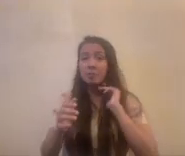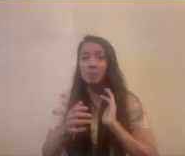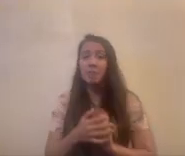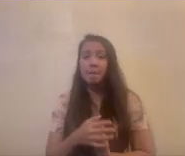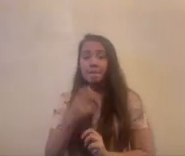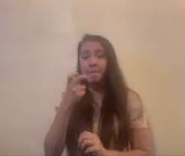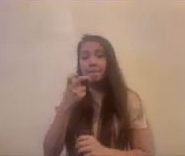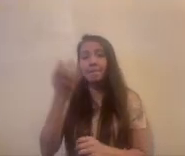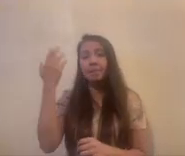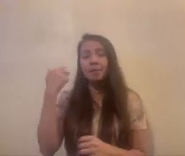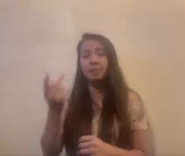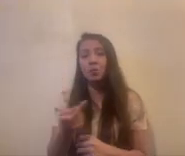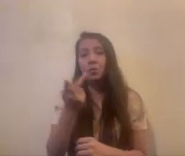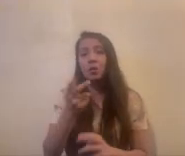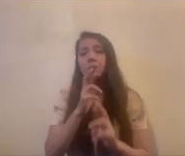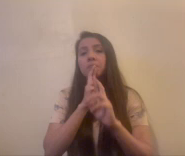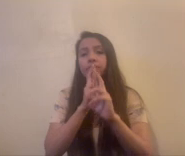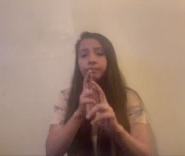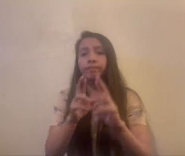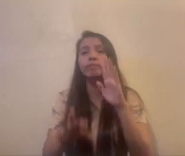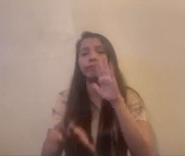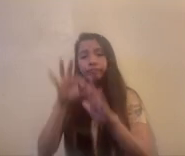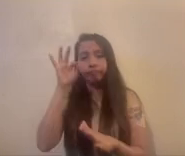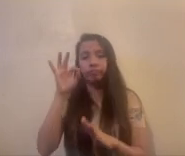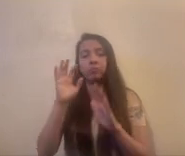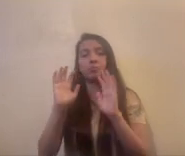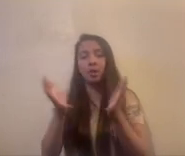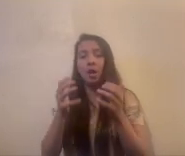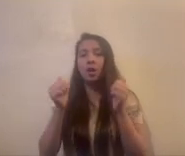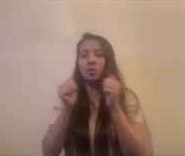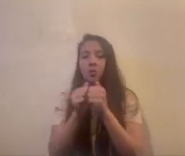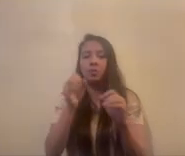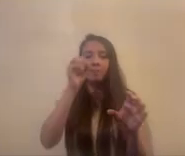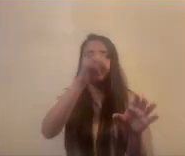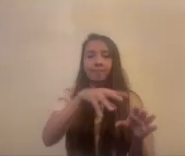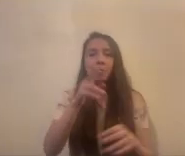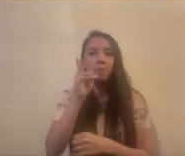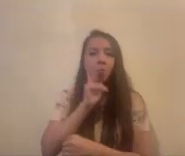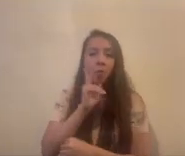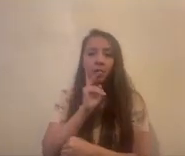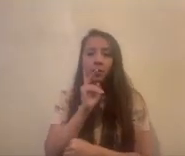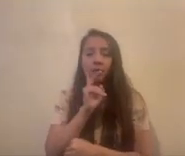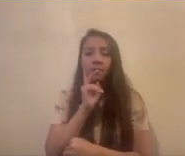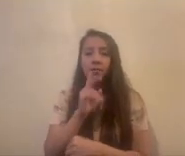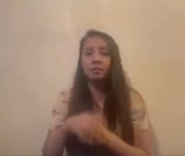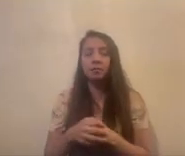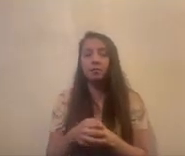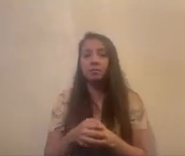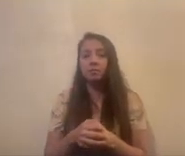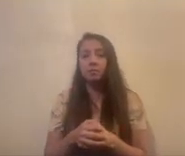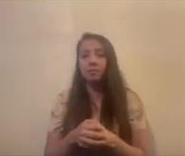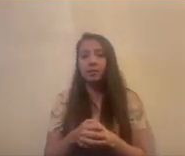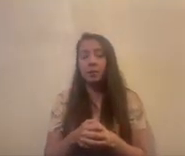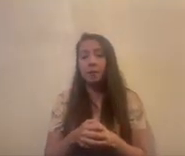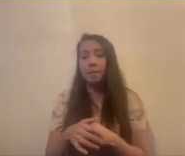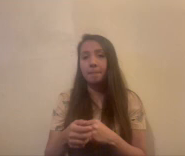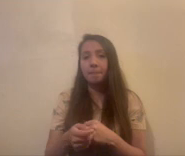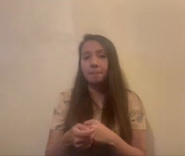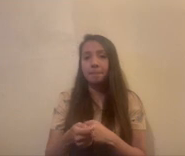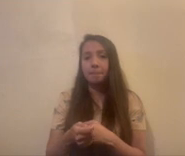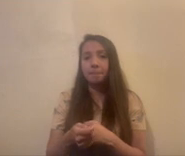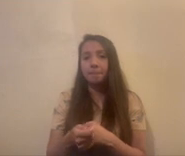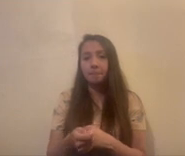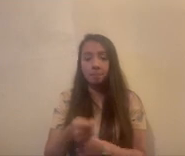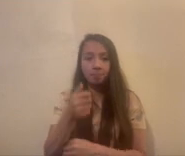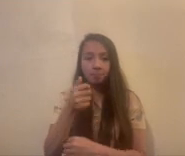pregunta fundamental. Y la respuesta la hemos logrado a través de los ensayos de germinación y supervivencia. Acá en